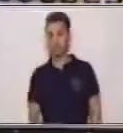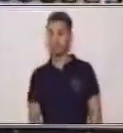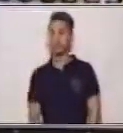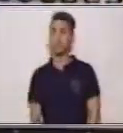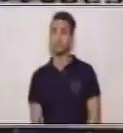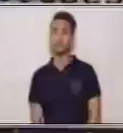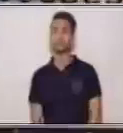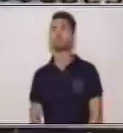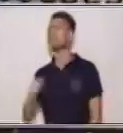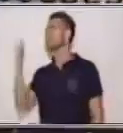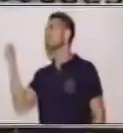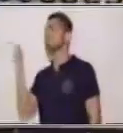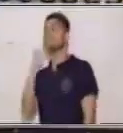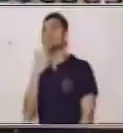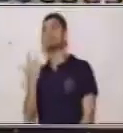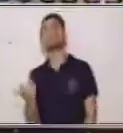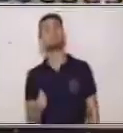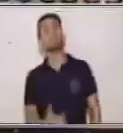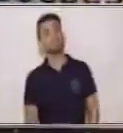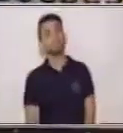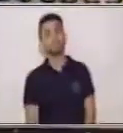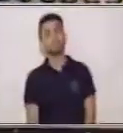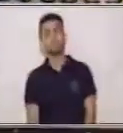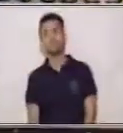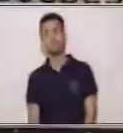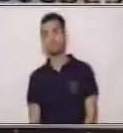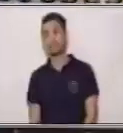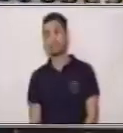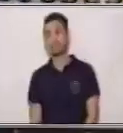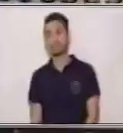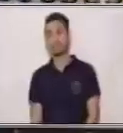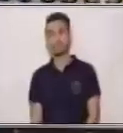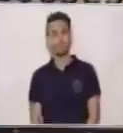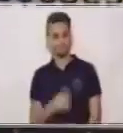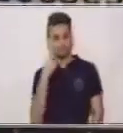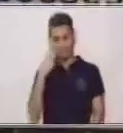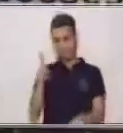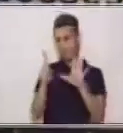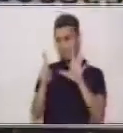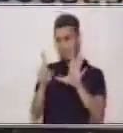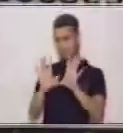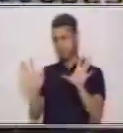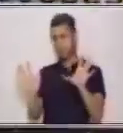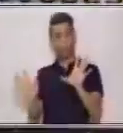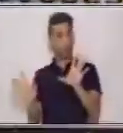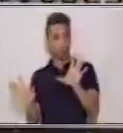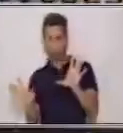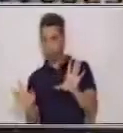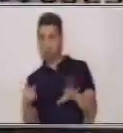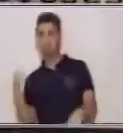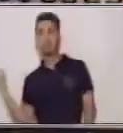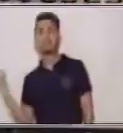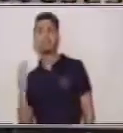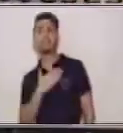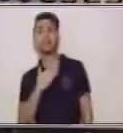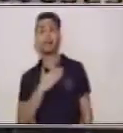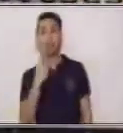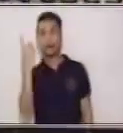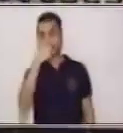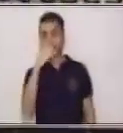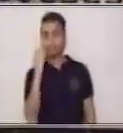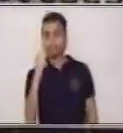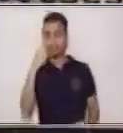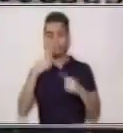y ahora ¿cuál vemos? Tú no vayas a decir, yo solo veo un 6 ahí. No, estos se llaman